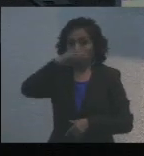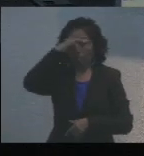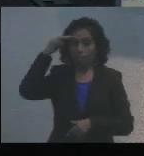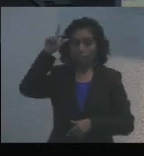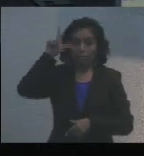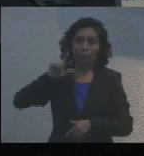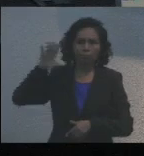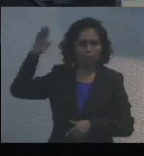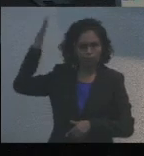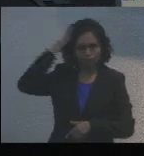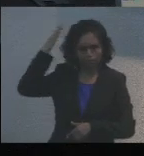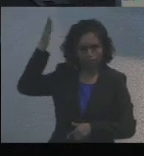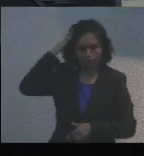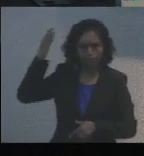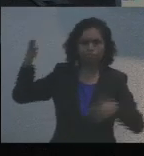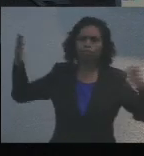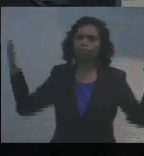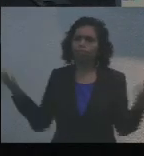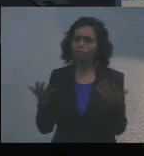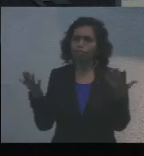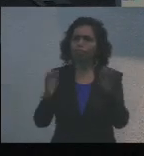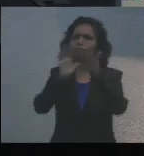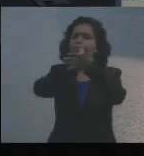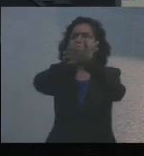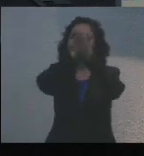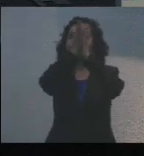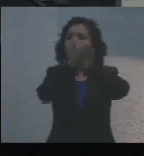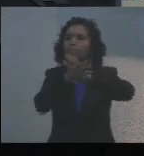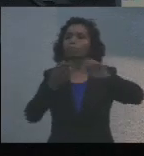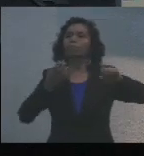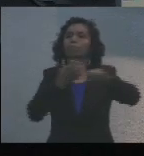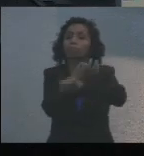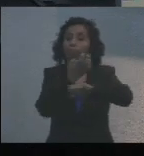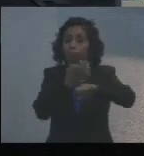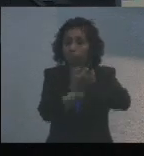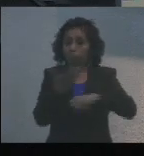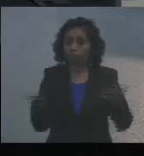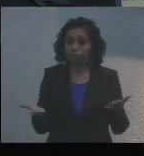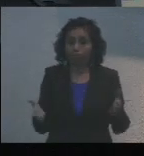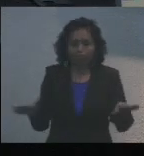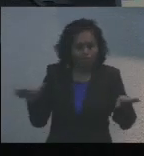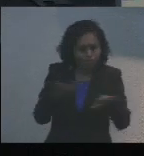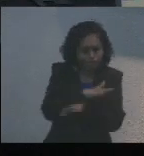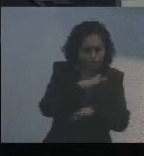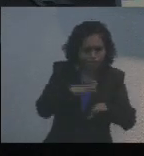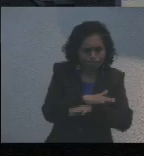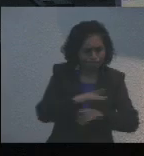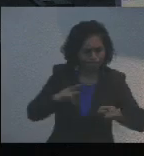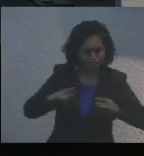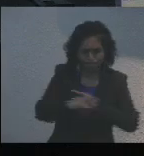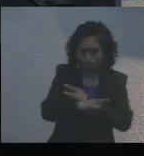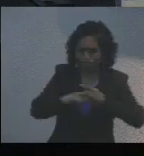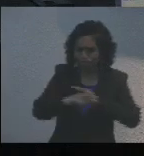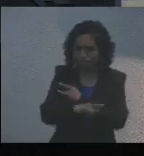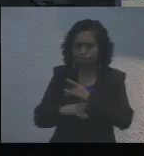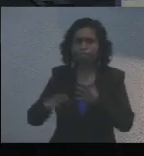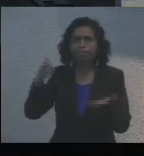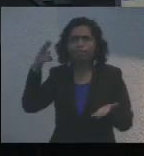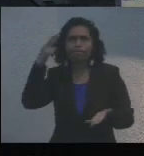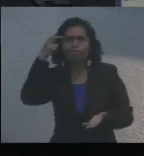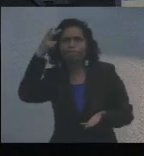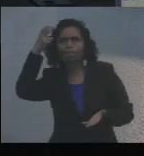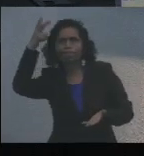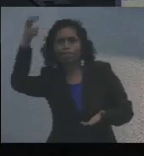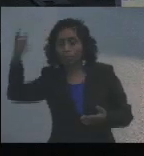gobernadora, quien está llevando a cabo una transformación profunda en nuestro Estado, cambiando la vida pública y llevando esperanza a